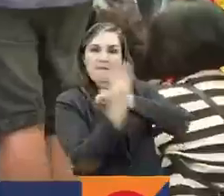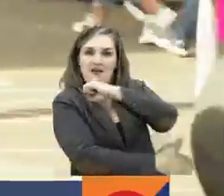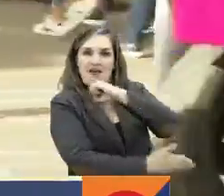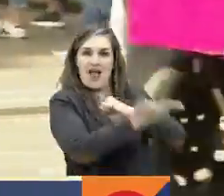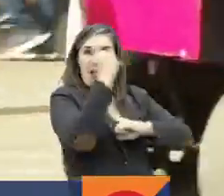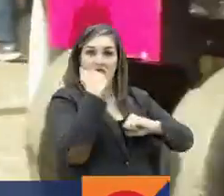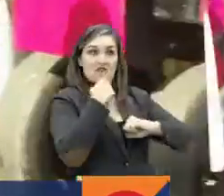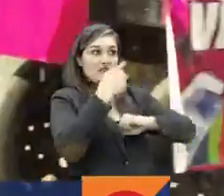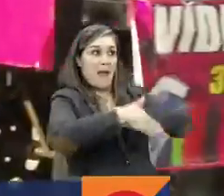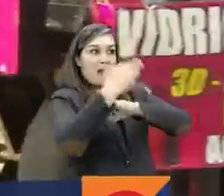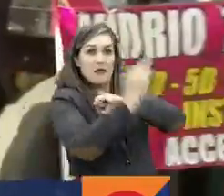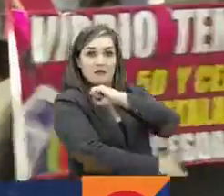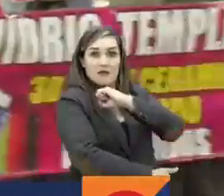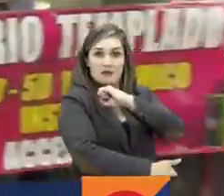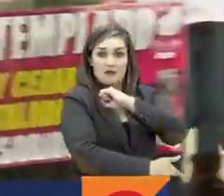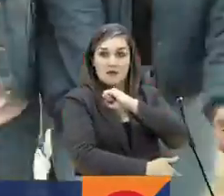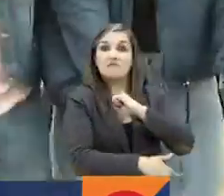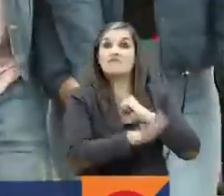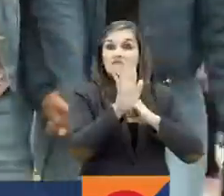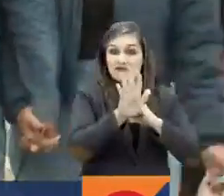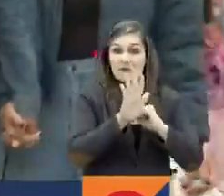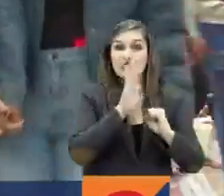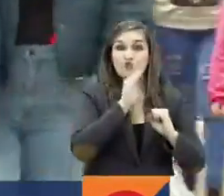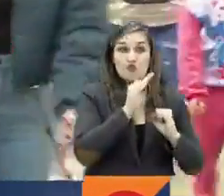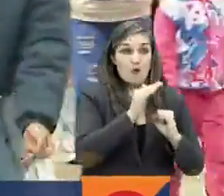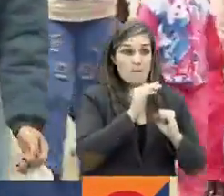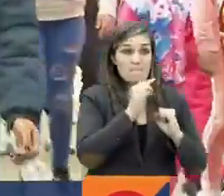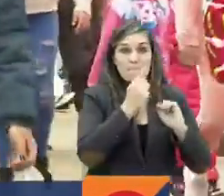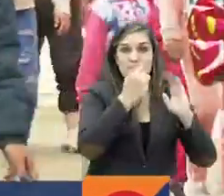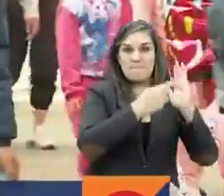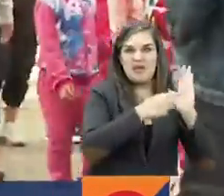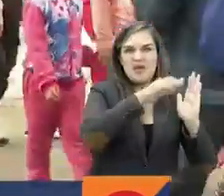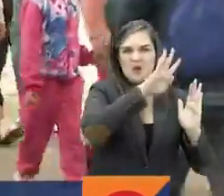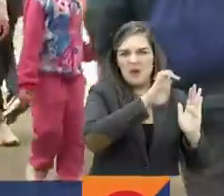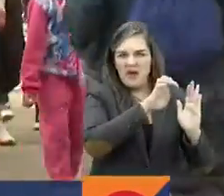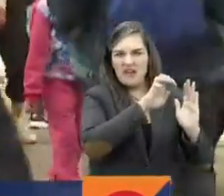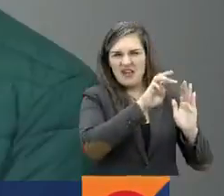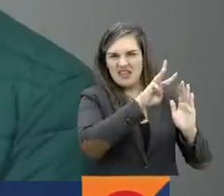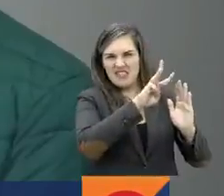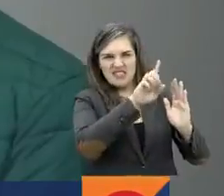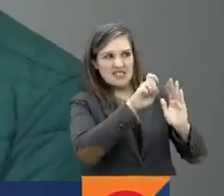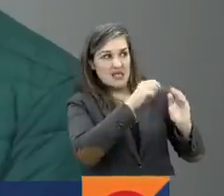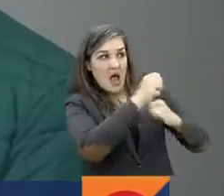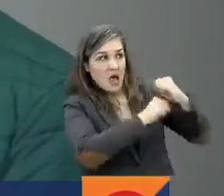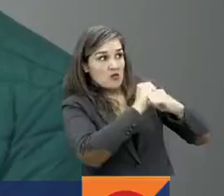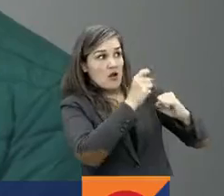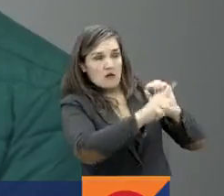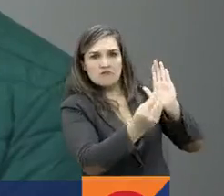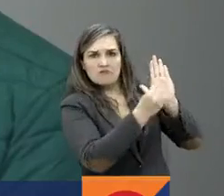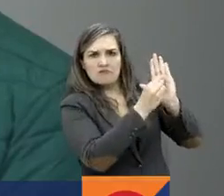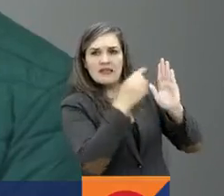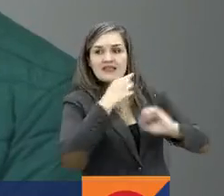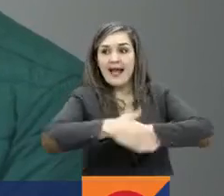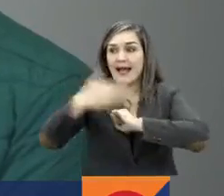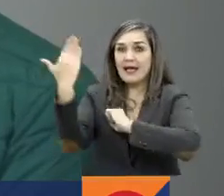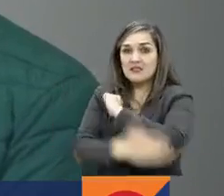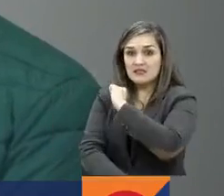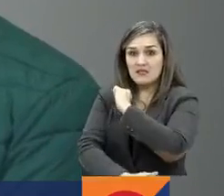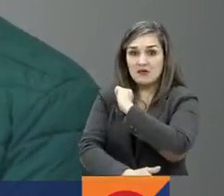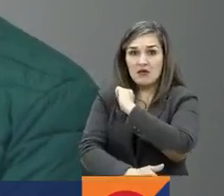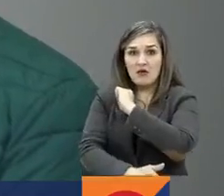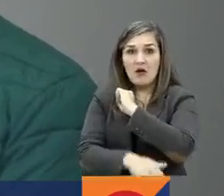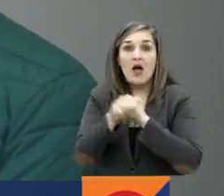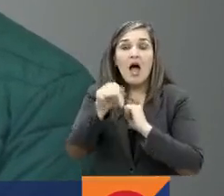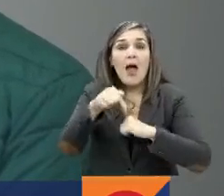hasta 1936 en colombia la enfermedad y pasó a ser delito y salimos 32